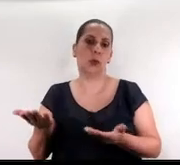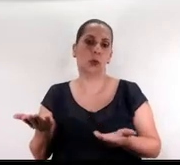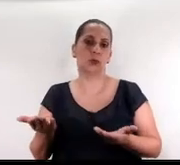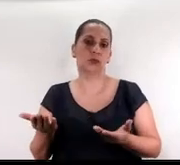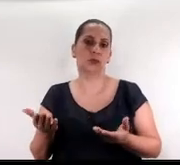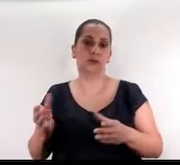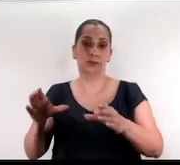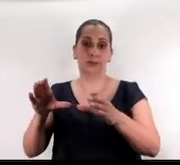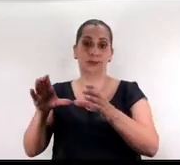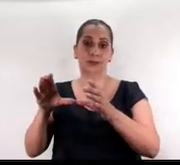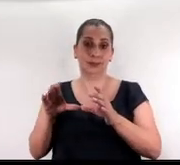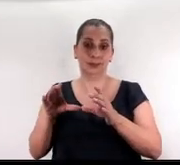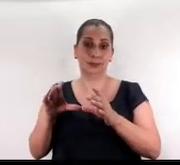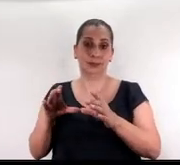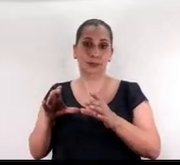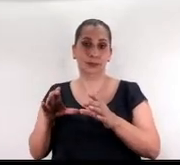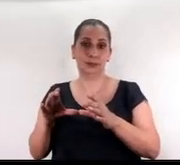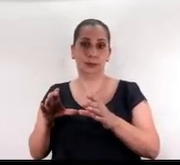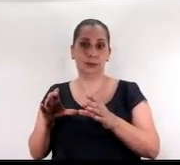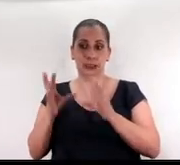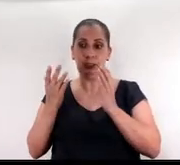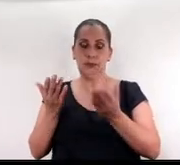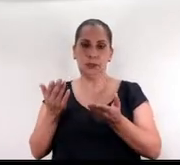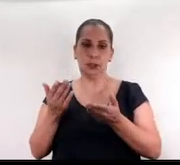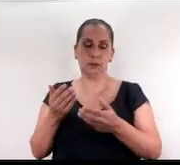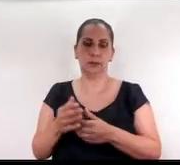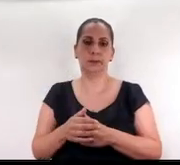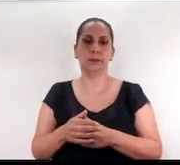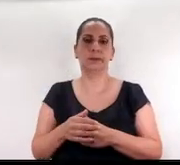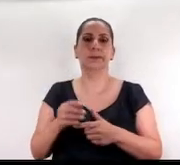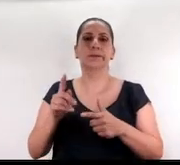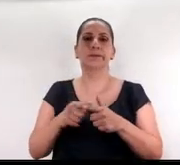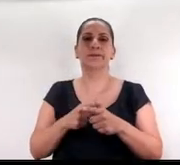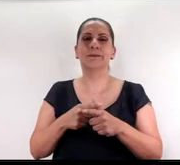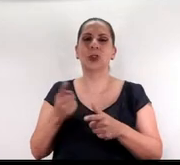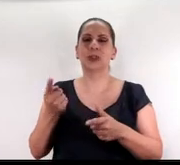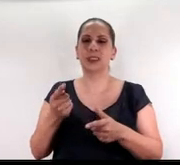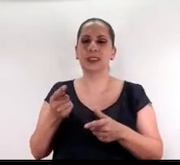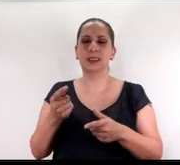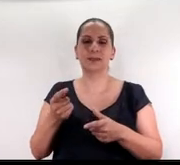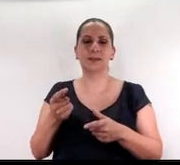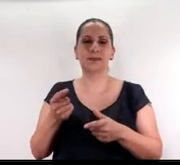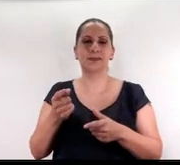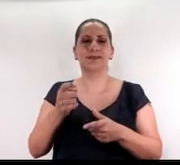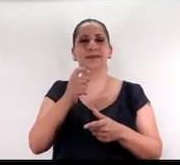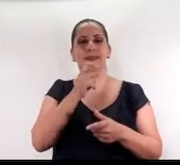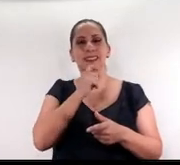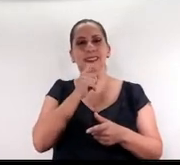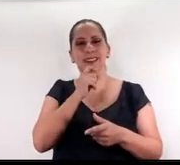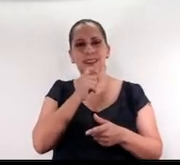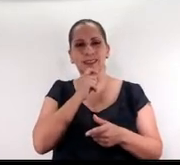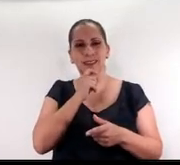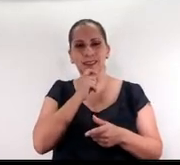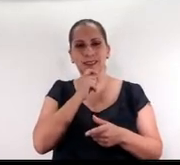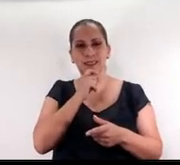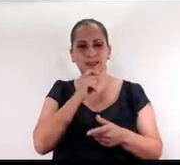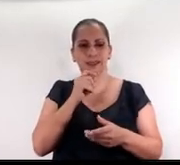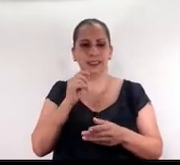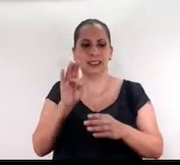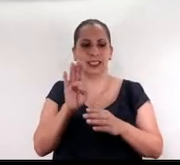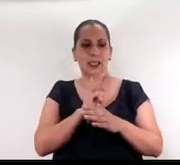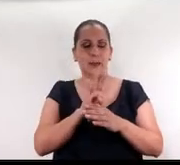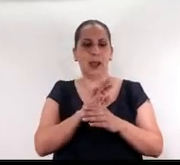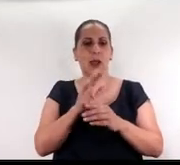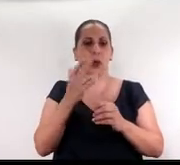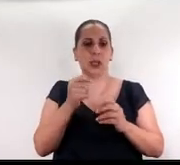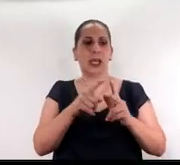certificado de tributario, es muy difícil que la banca quiera prestar